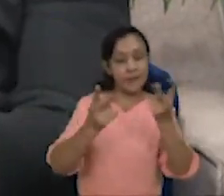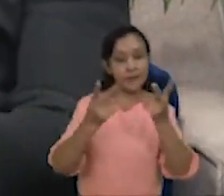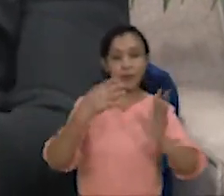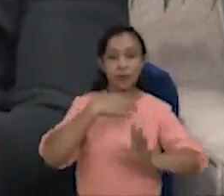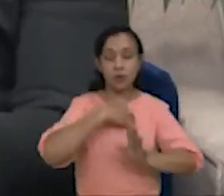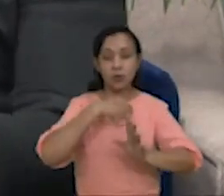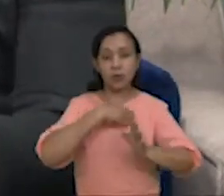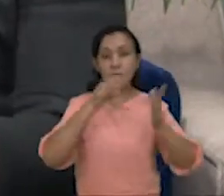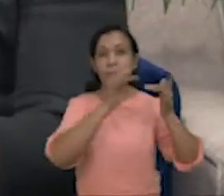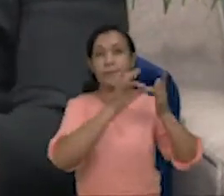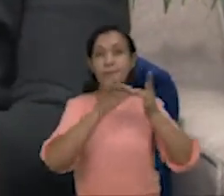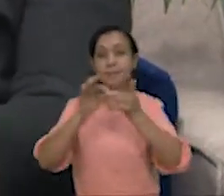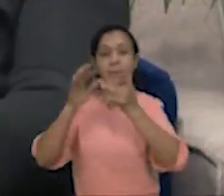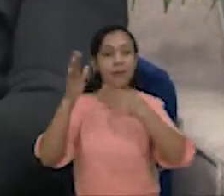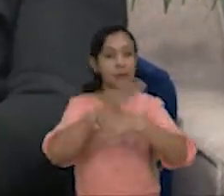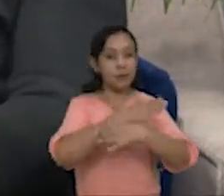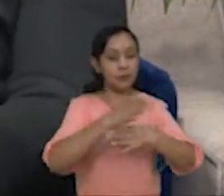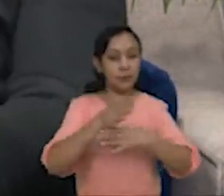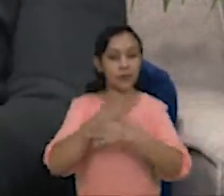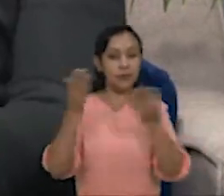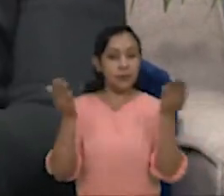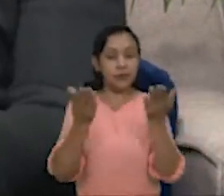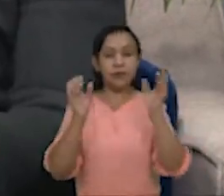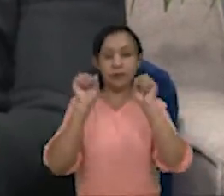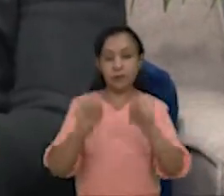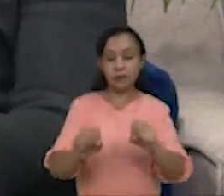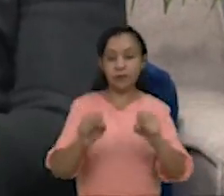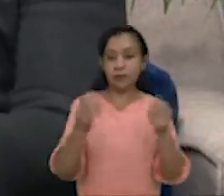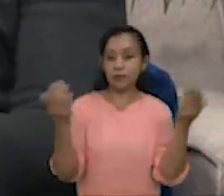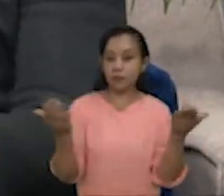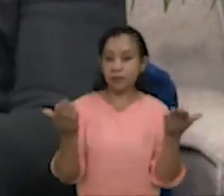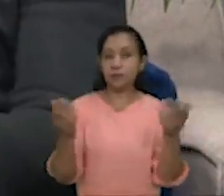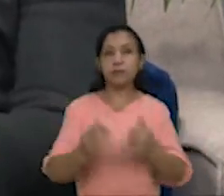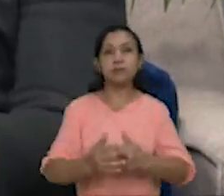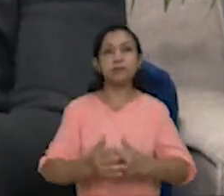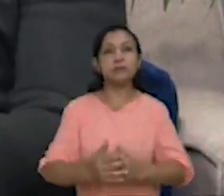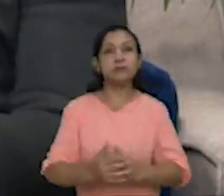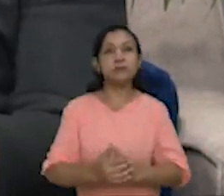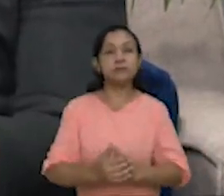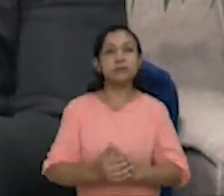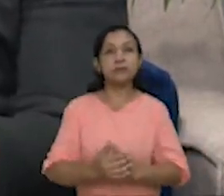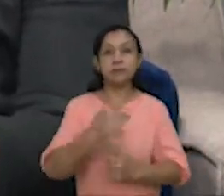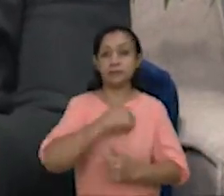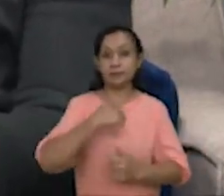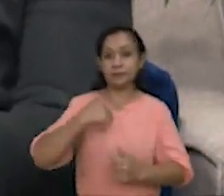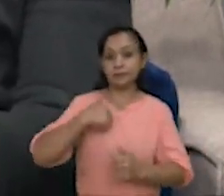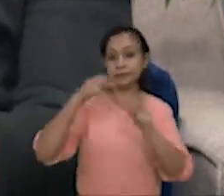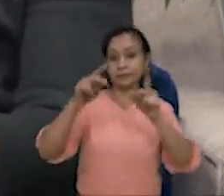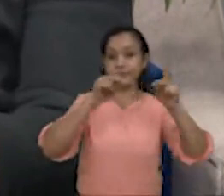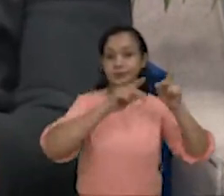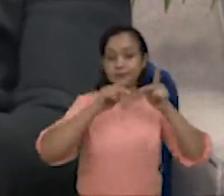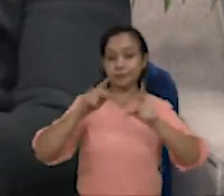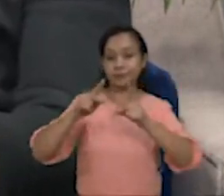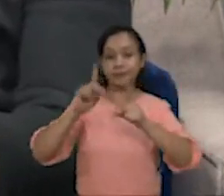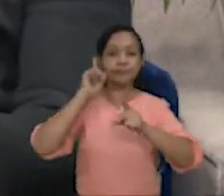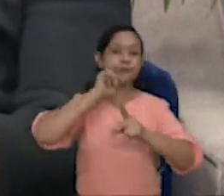particular, muy polarizada, pero además con un afán de enviar mentiras a la gente. Enviar